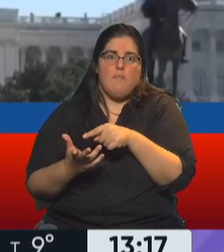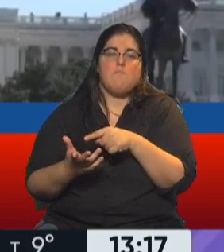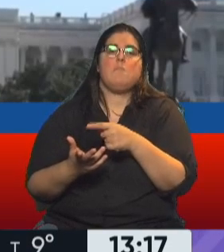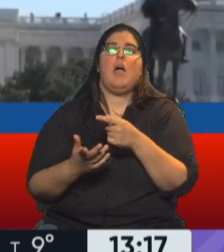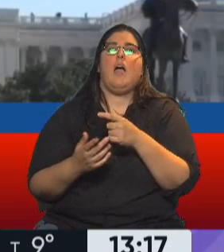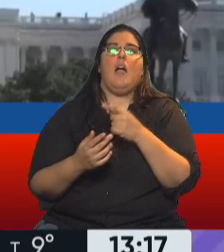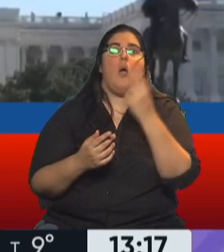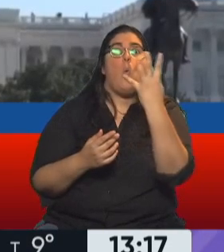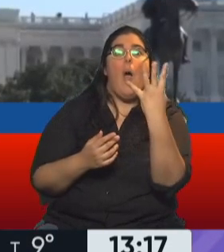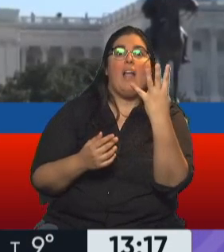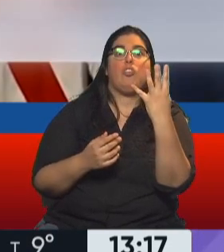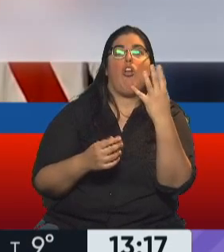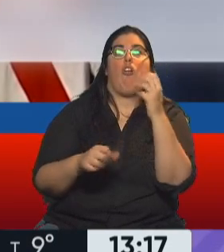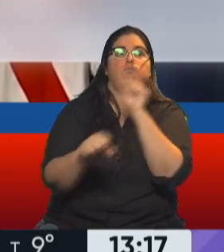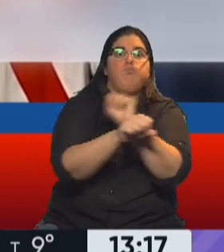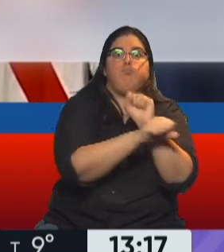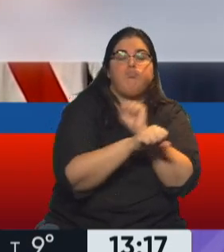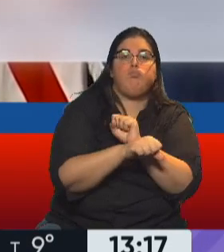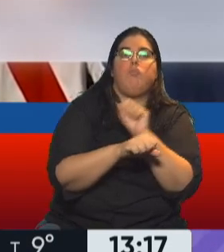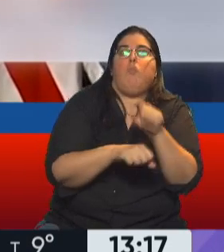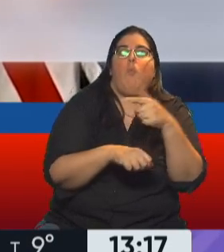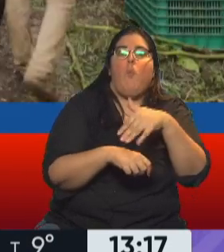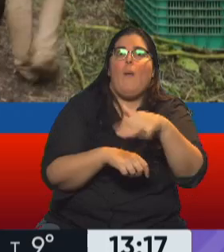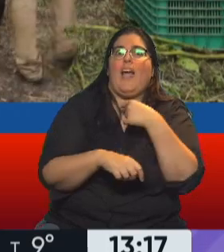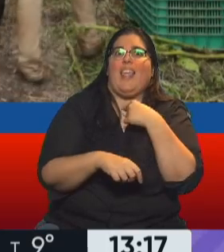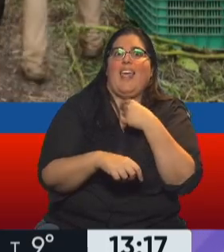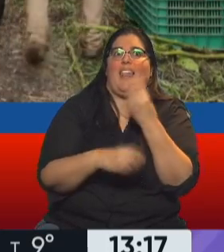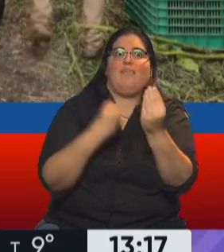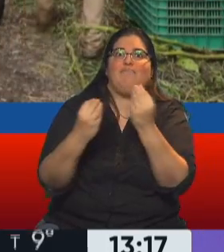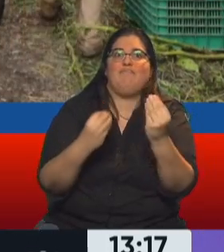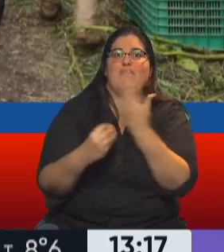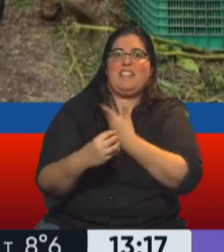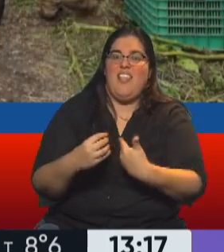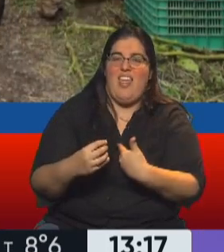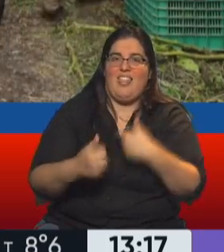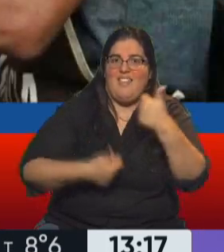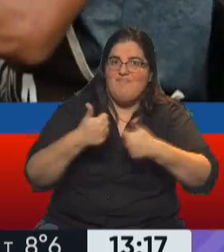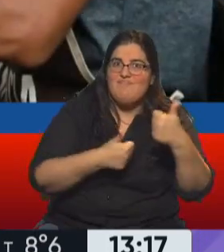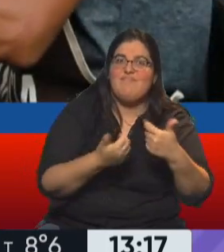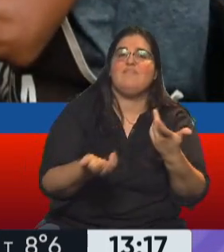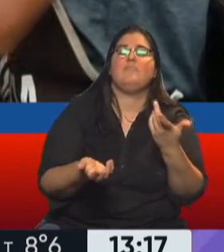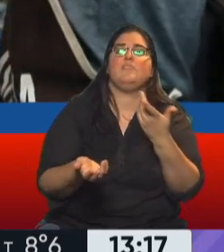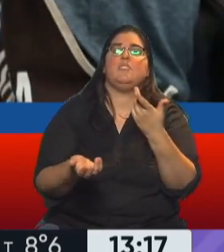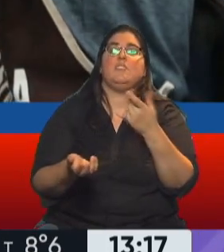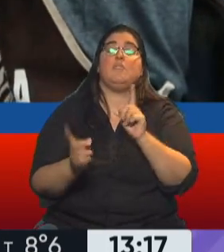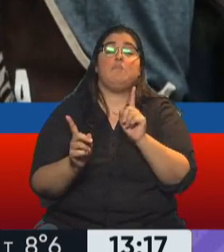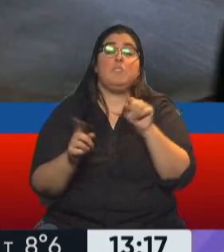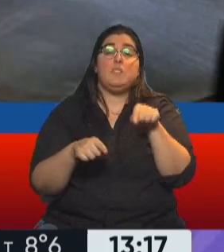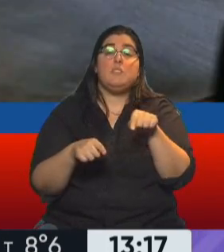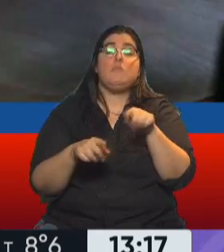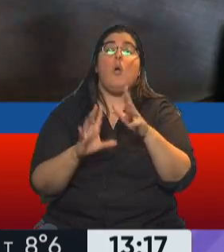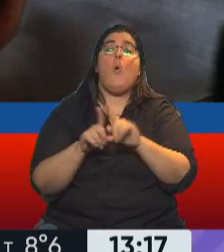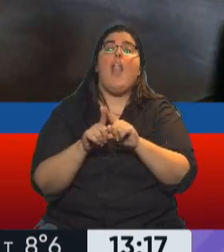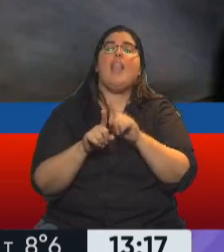ellos 4 candidatos a presidente, los 4 que tenían más chances de disputar la elección, bajo algo que uno critica mucho, que son los tipos